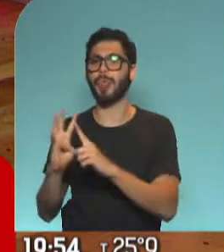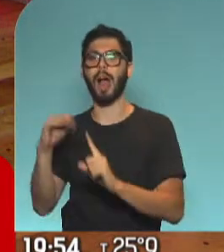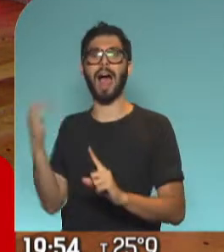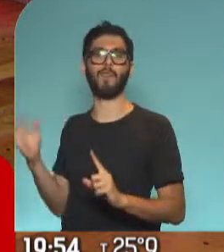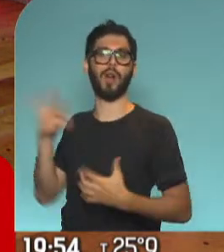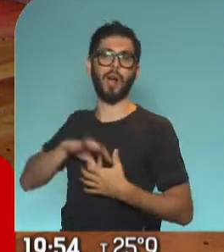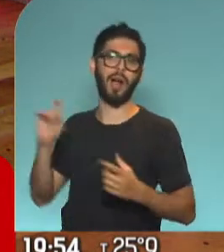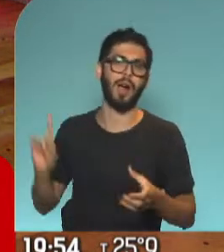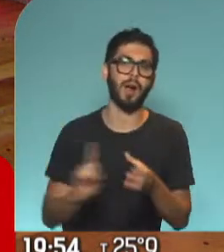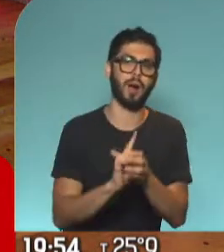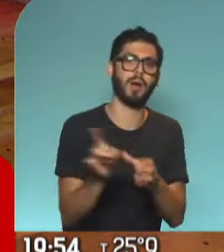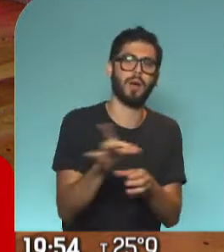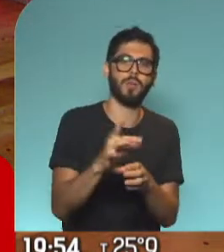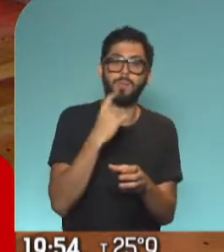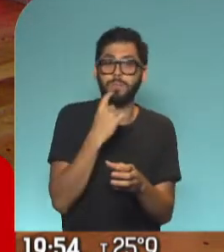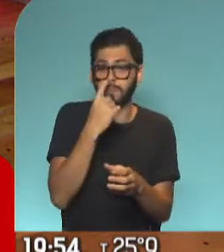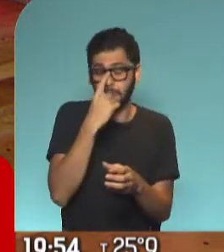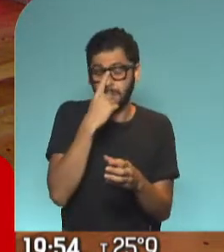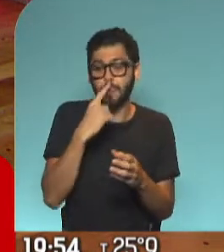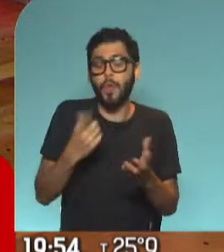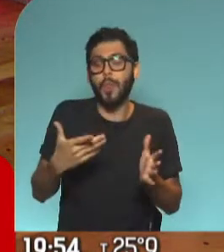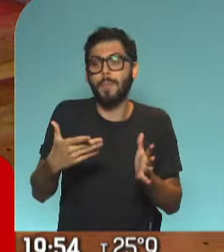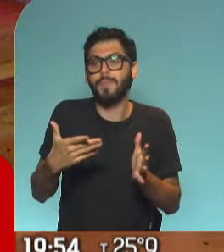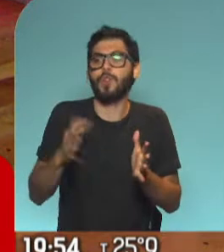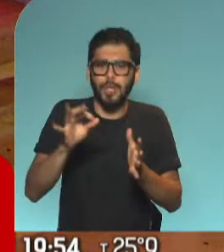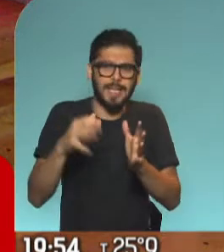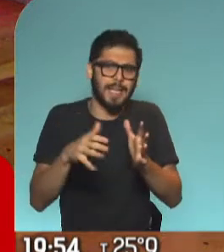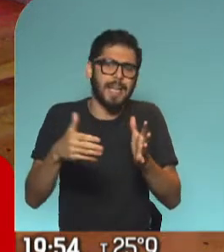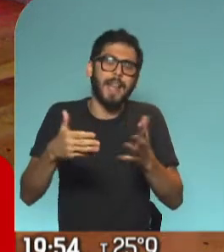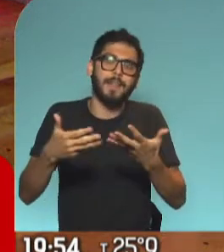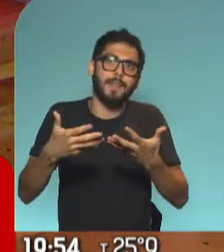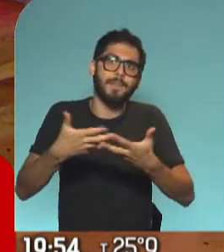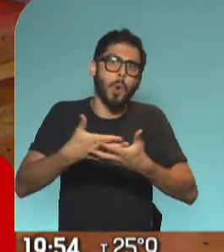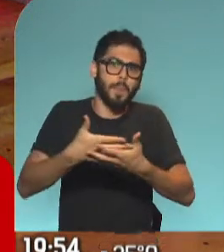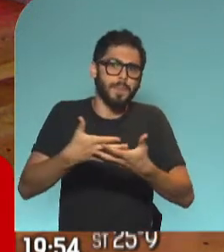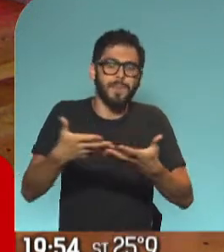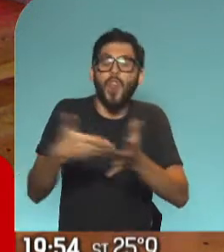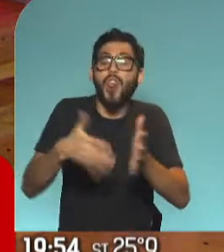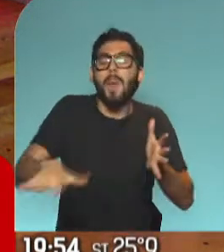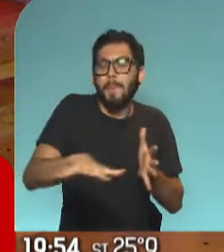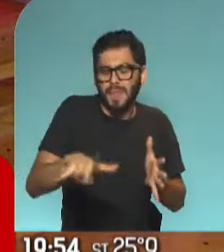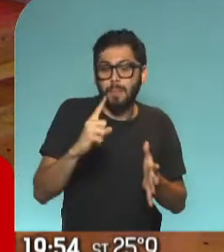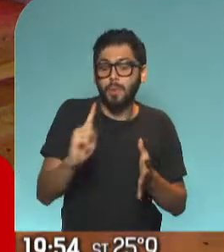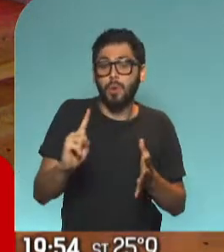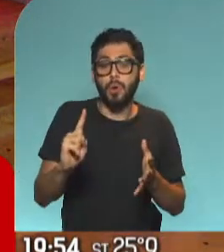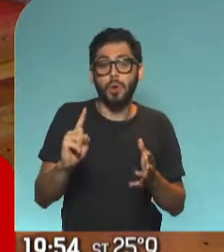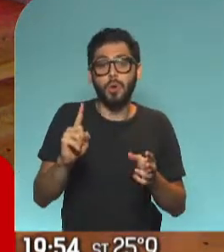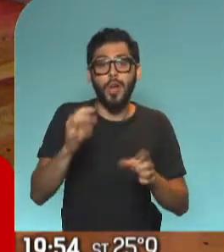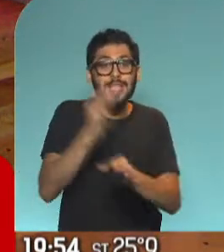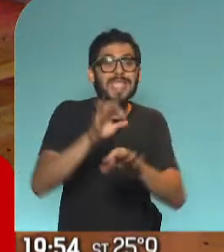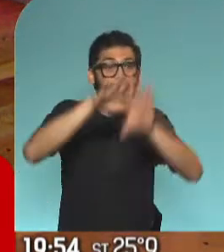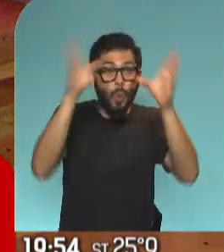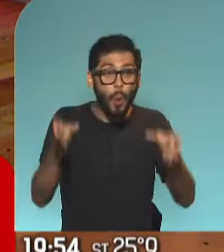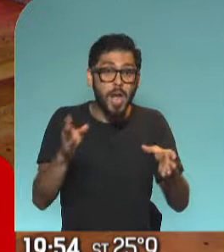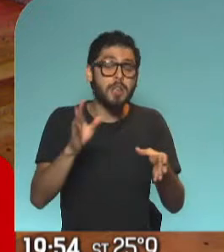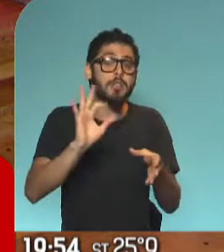conocer, si bien esto es muy grande, muy dinámico, muy amplio, que se ve prolijidad al momento de armar todo lo que se arma en los colegios. El